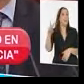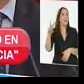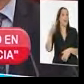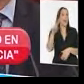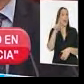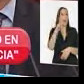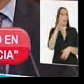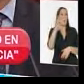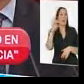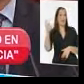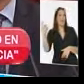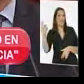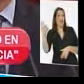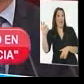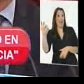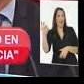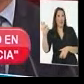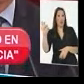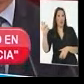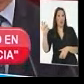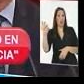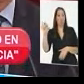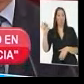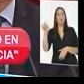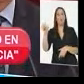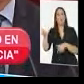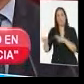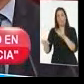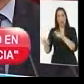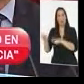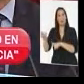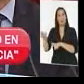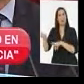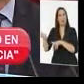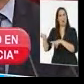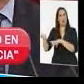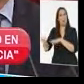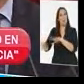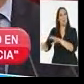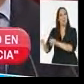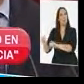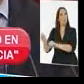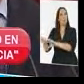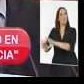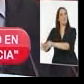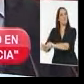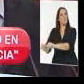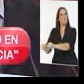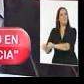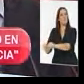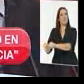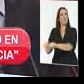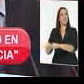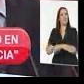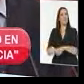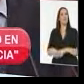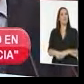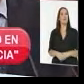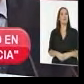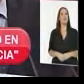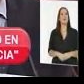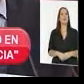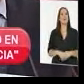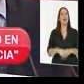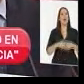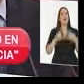ancha avenida del medio, sí, de la que habla Massa. ¿Vos creés en esa ancha avenida del medio o creés que Argentina tiene peligro de vivir todo el tiempo entre